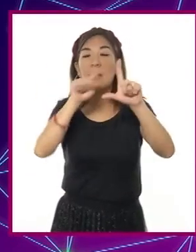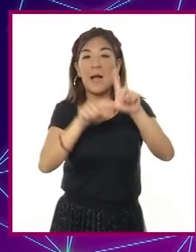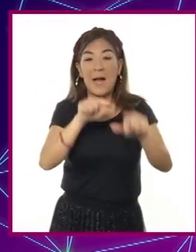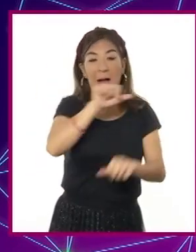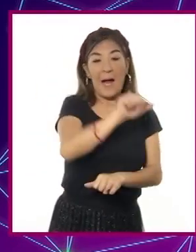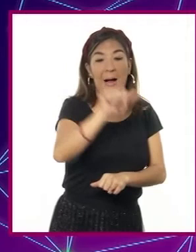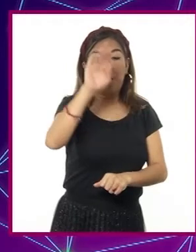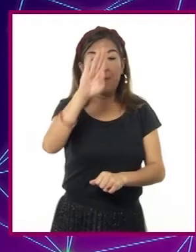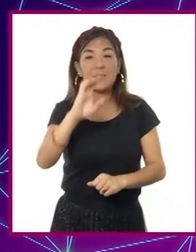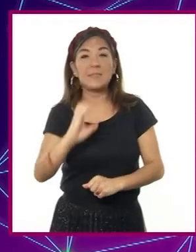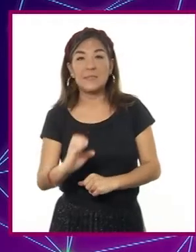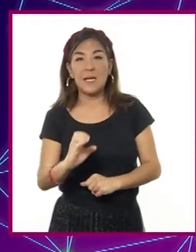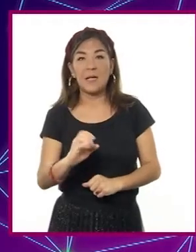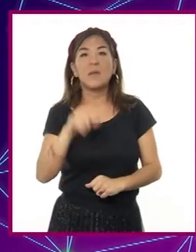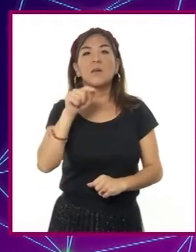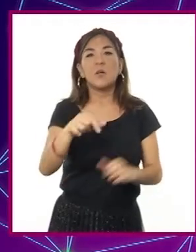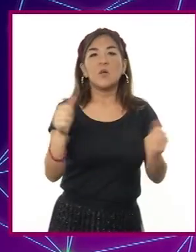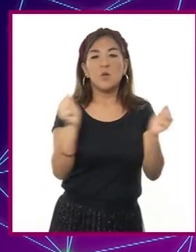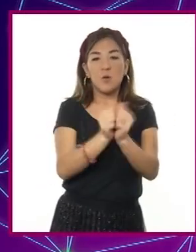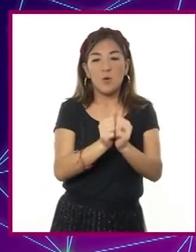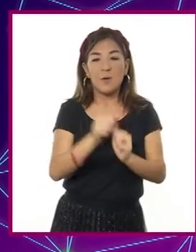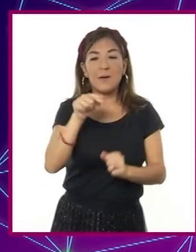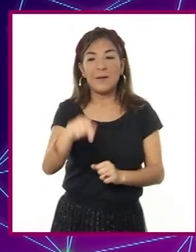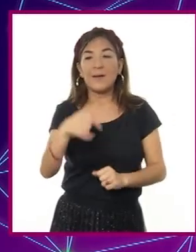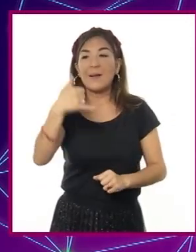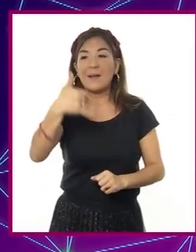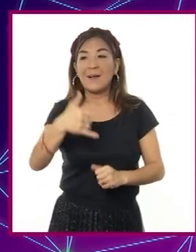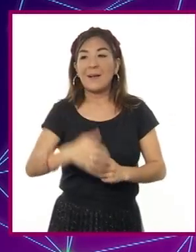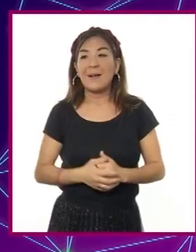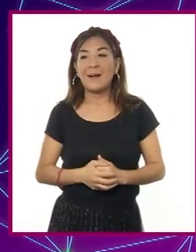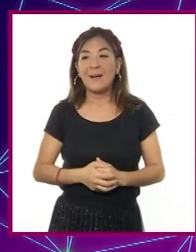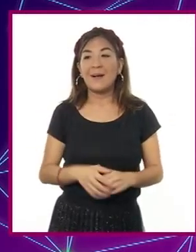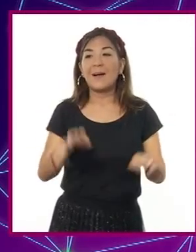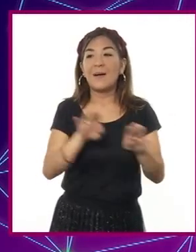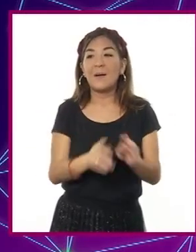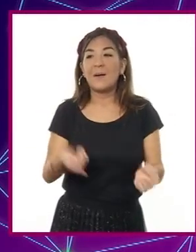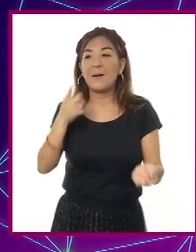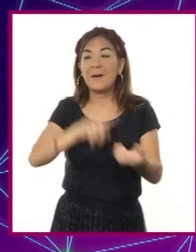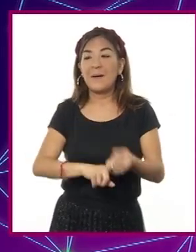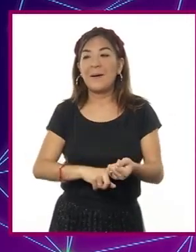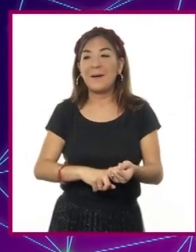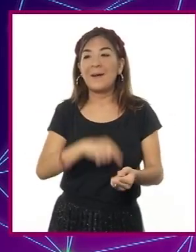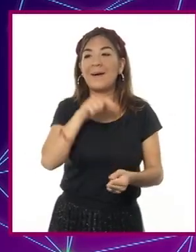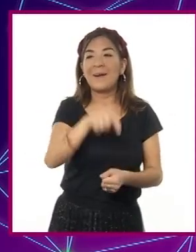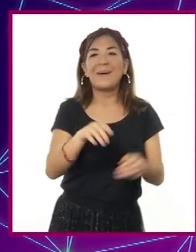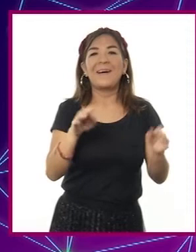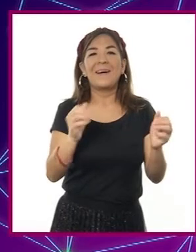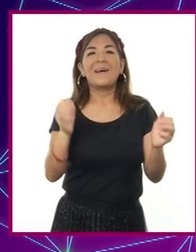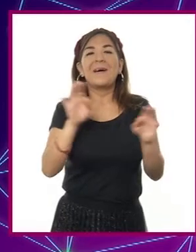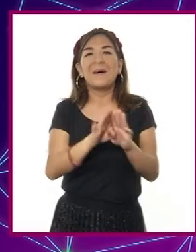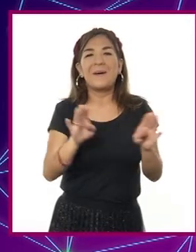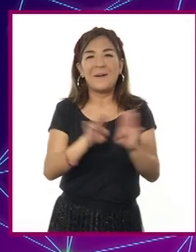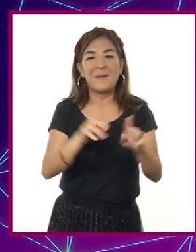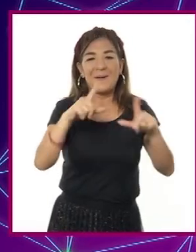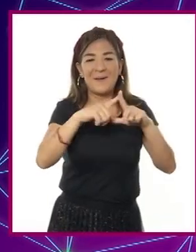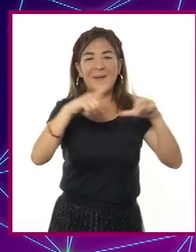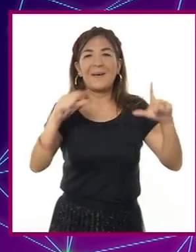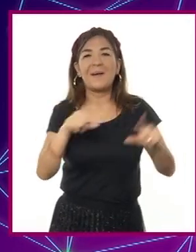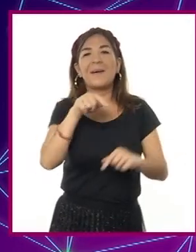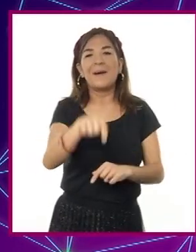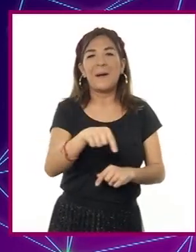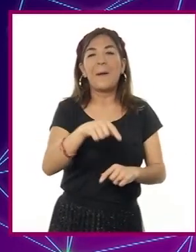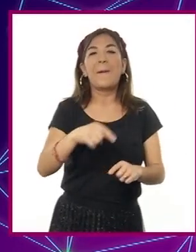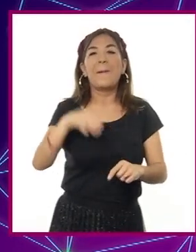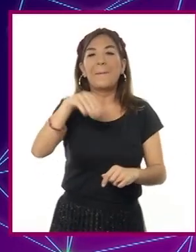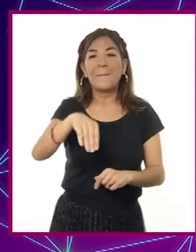ADC, formado con las bisectrices, se considera que el ángulo exterior en el vértice C es gamma